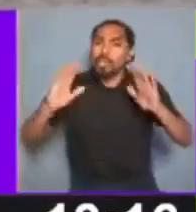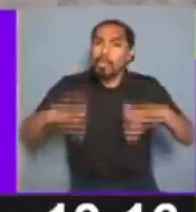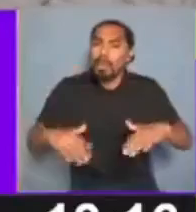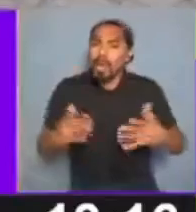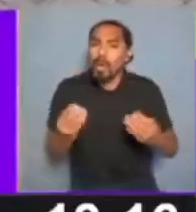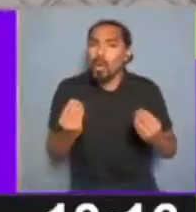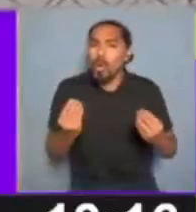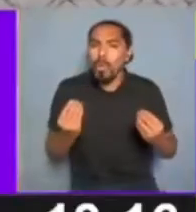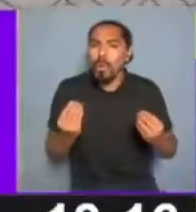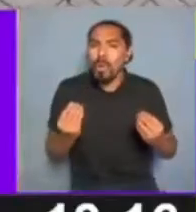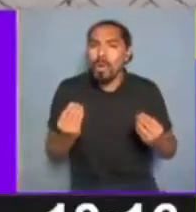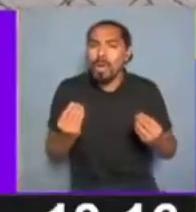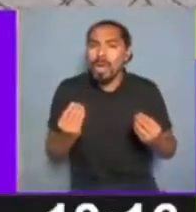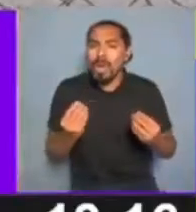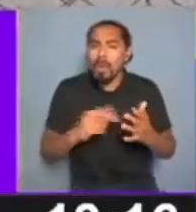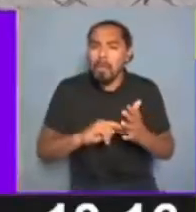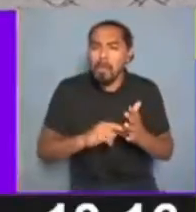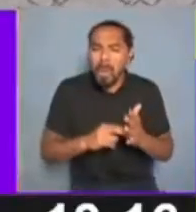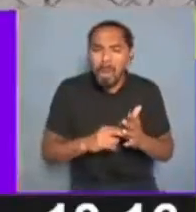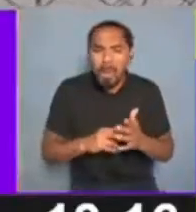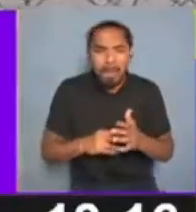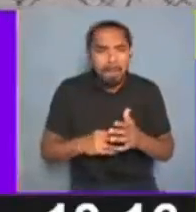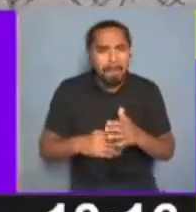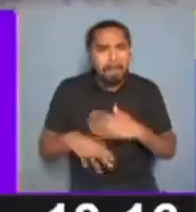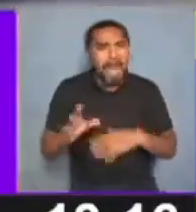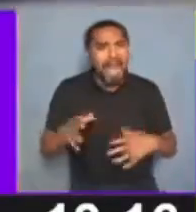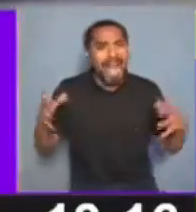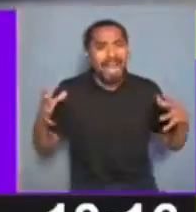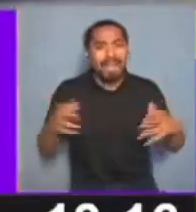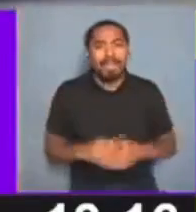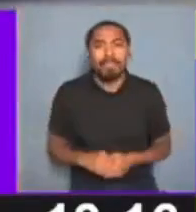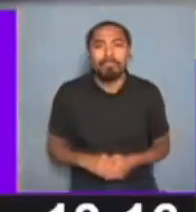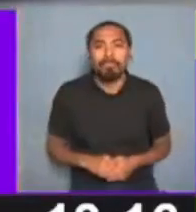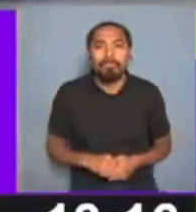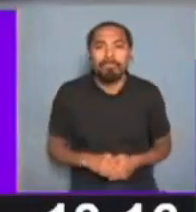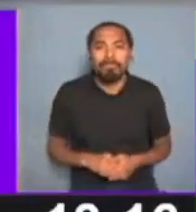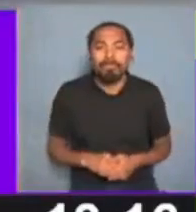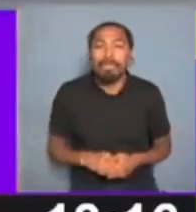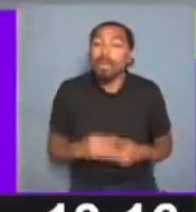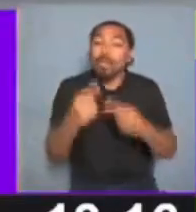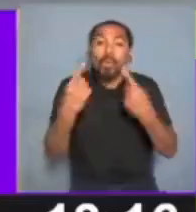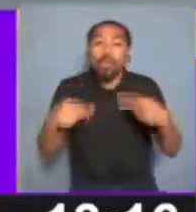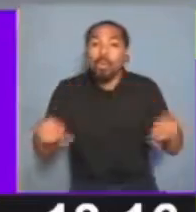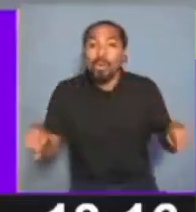¿no? Exactamente. Bueno, Jorge, cualquier novedad, si surge antes de las 2 de la tarde, estamos aquí.